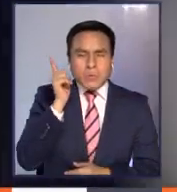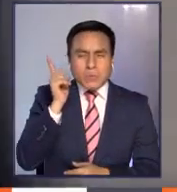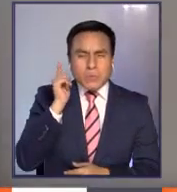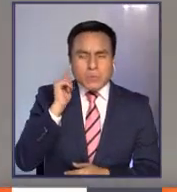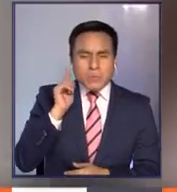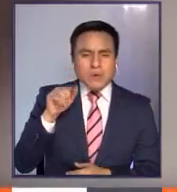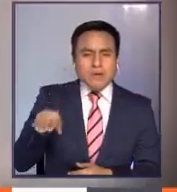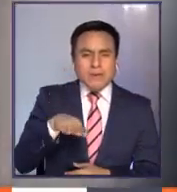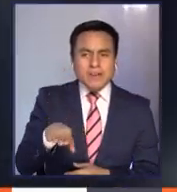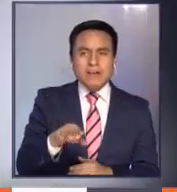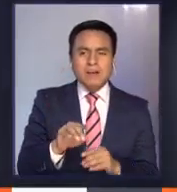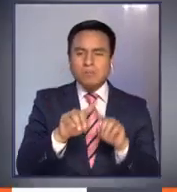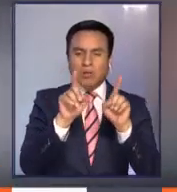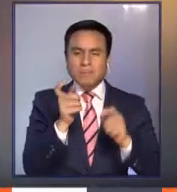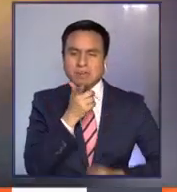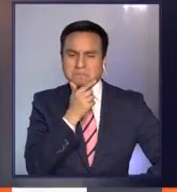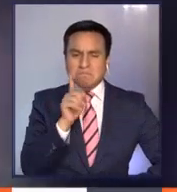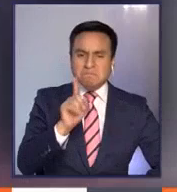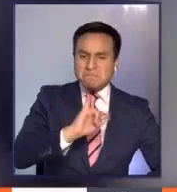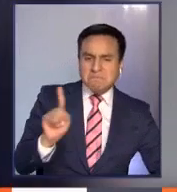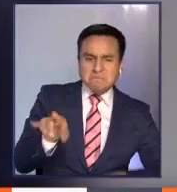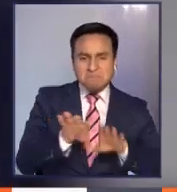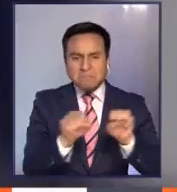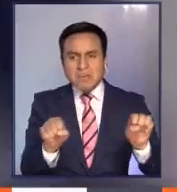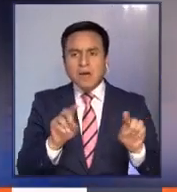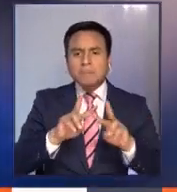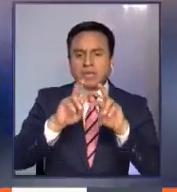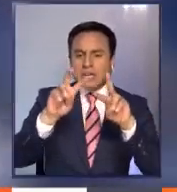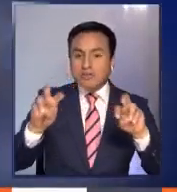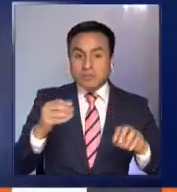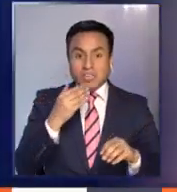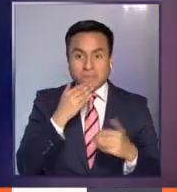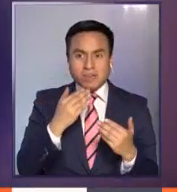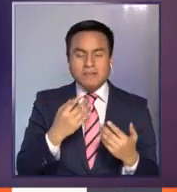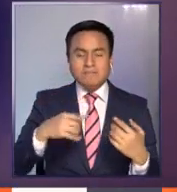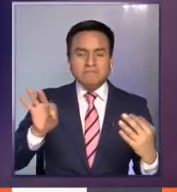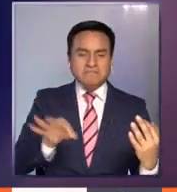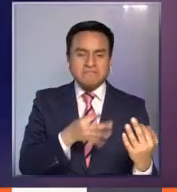Y con mucha polémica y hasta una investigación de por medio.